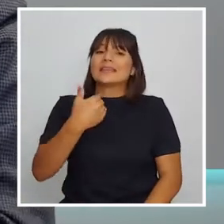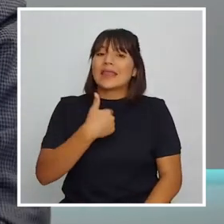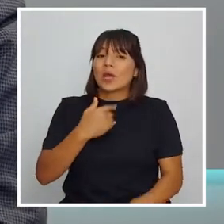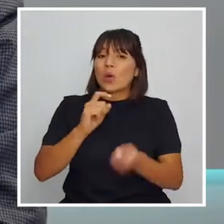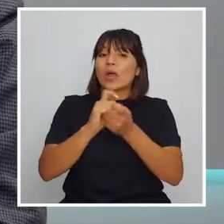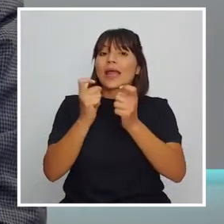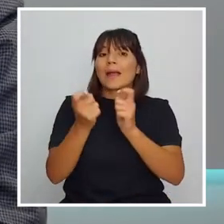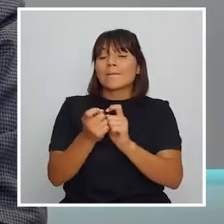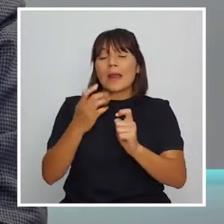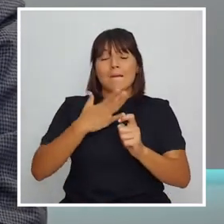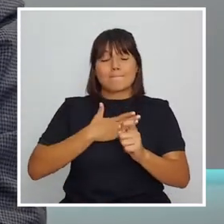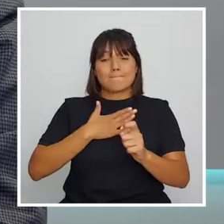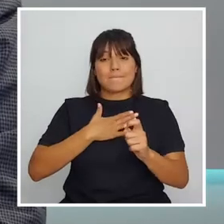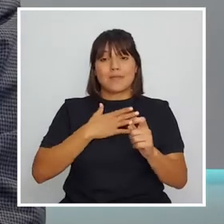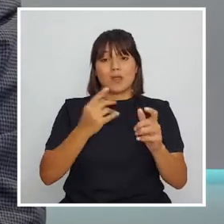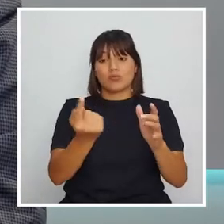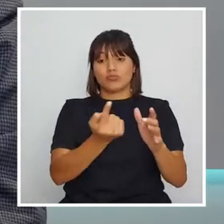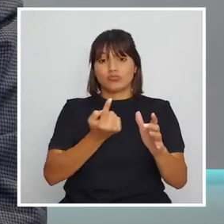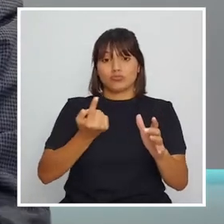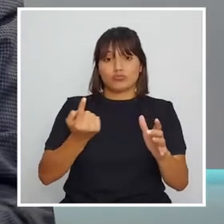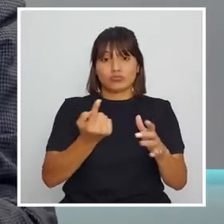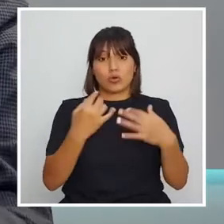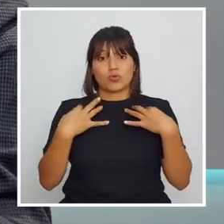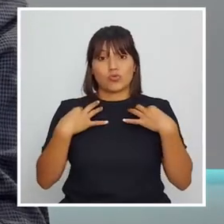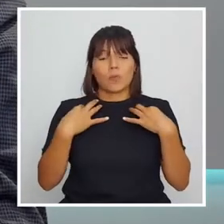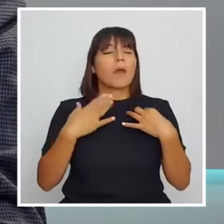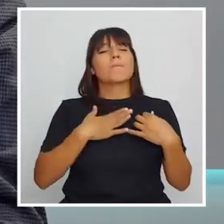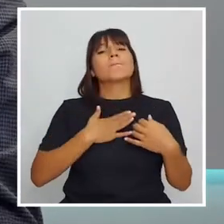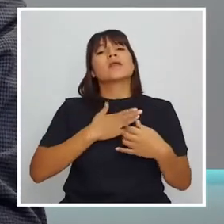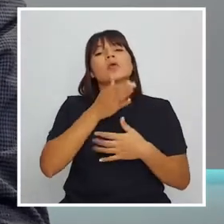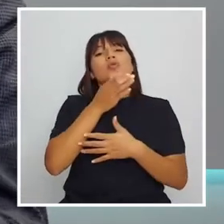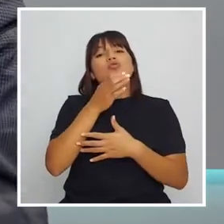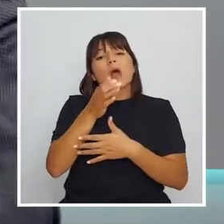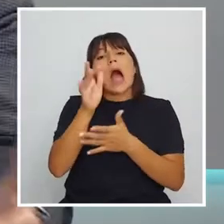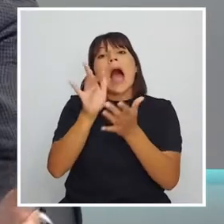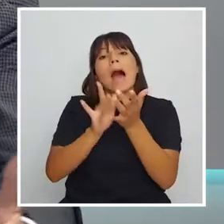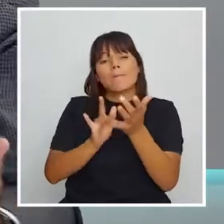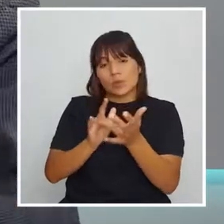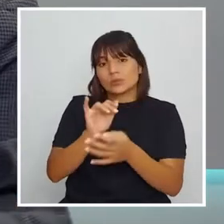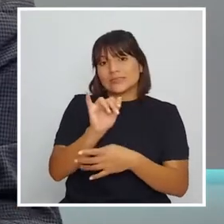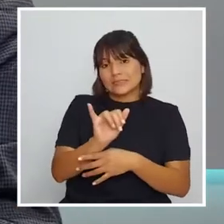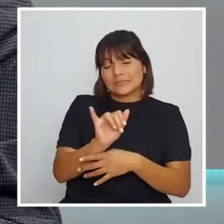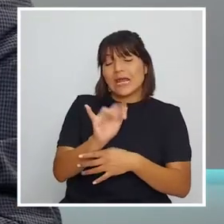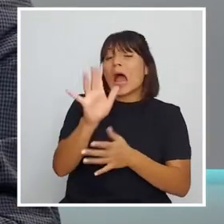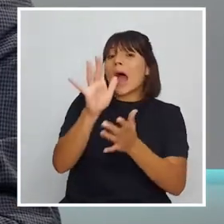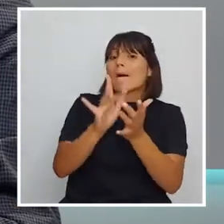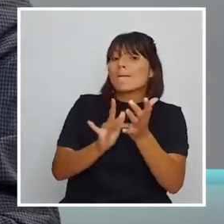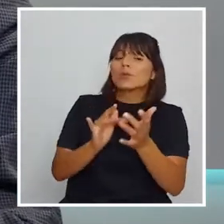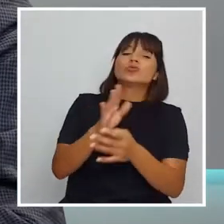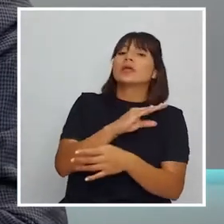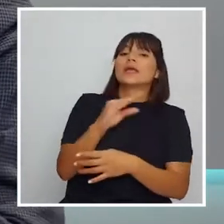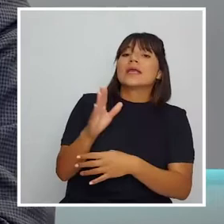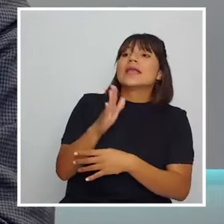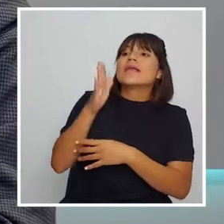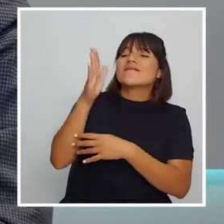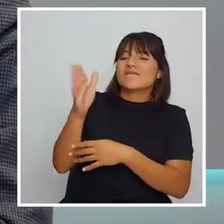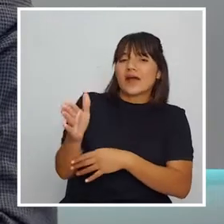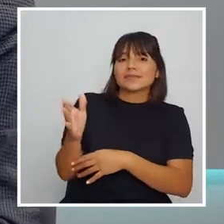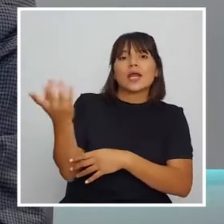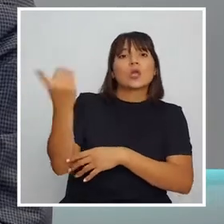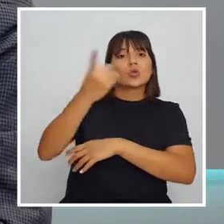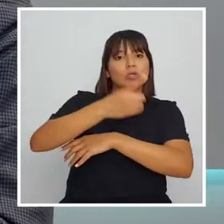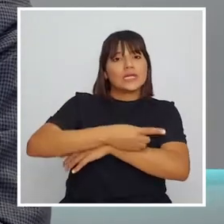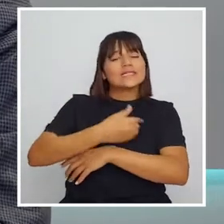la lavadora, entonces un consejo es aproveche y vayan en los días de promoción, en los